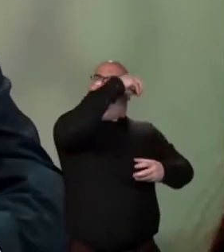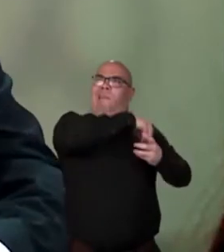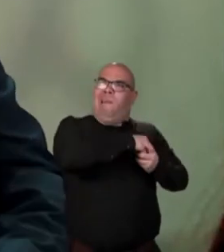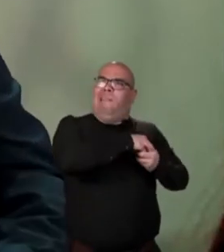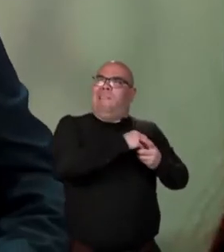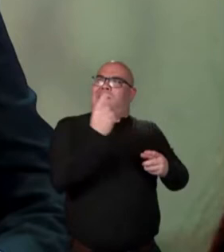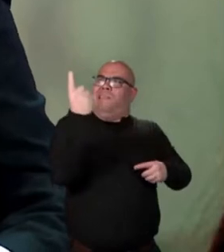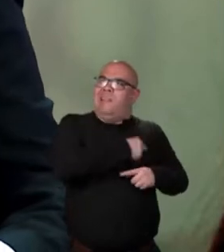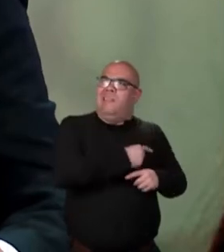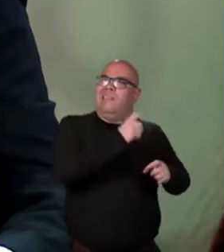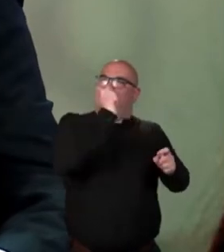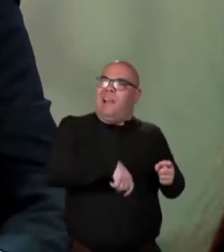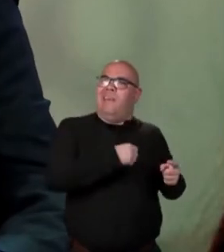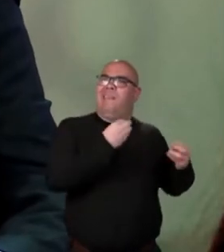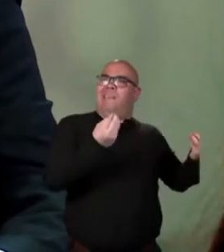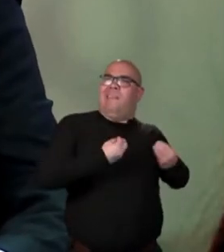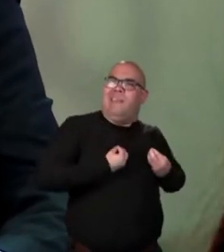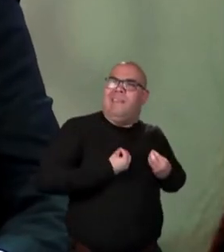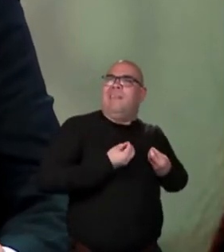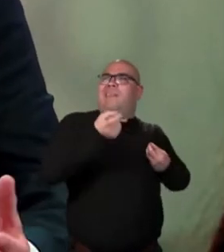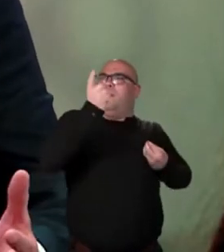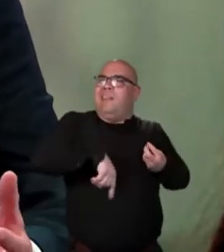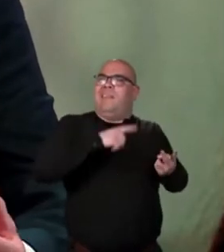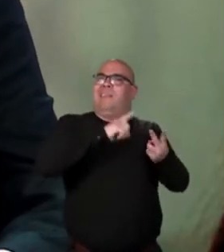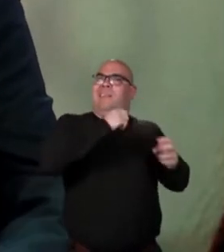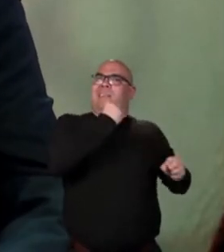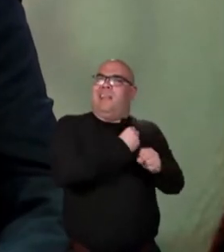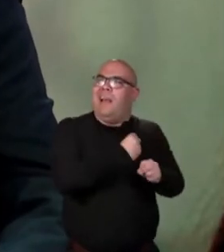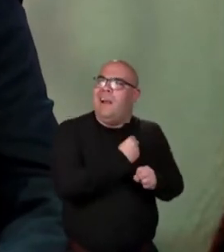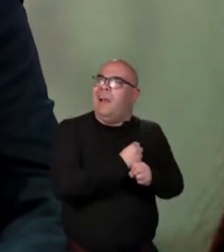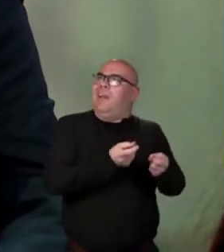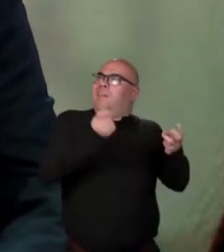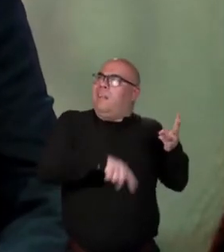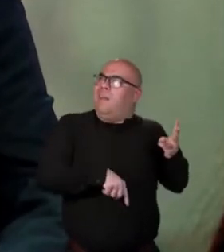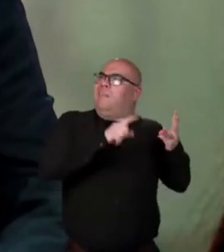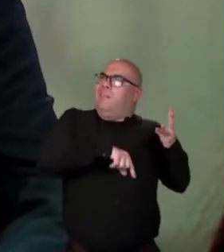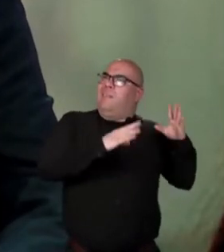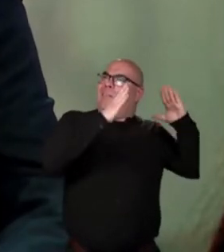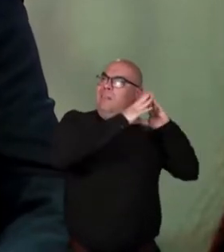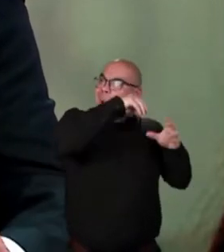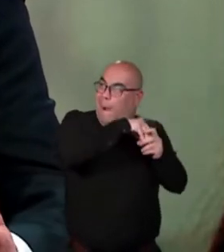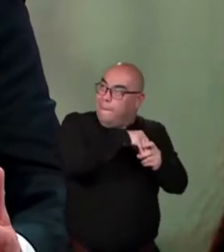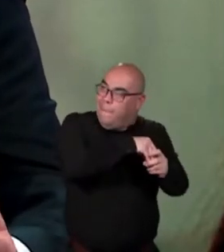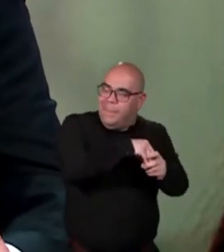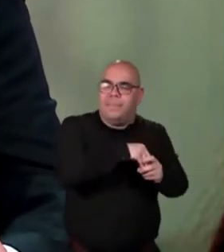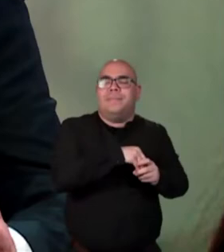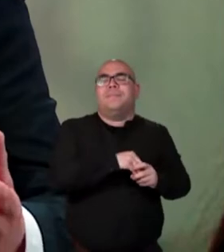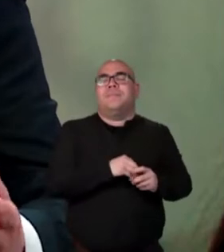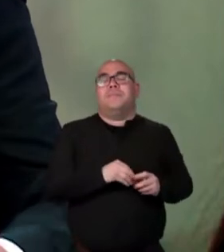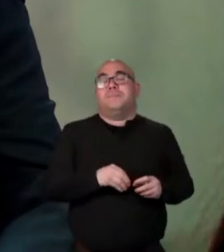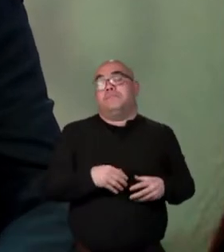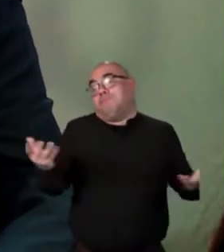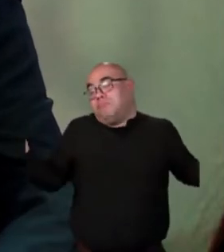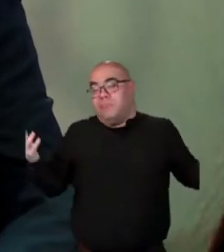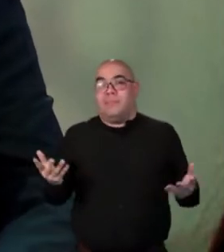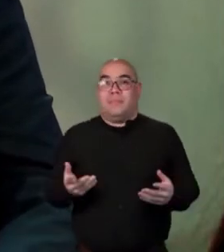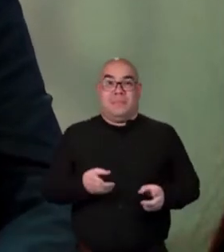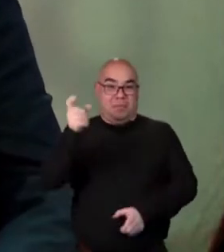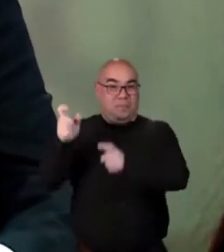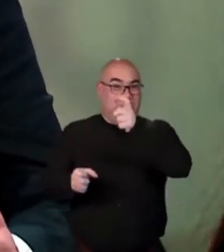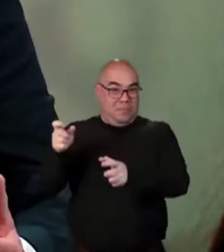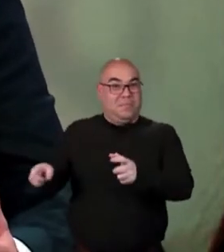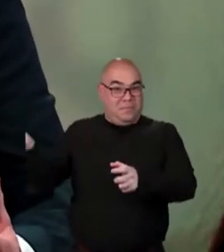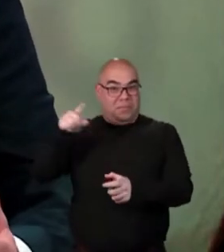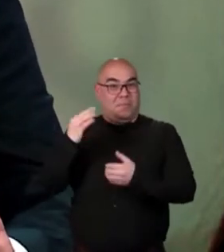tiene que hacer mil cosas y a mucha gente realmente pues no fue fácil ya nos podemos incluir muchos que